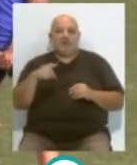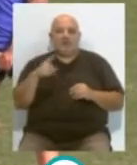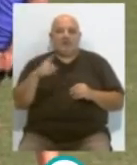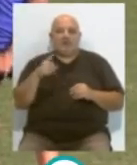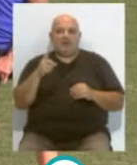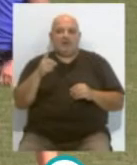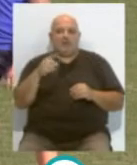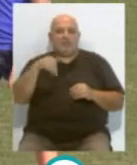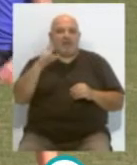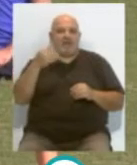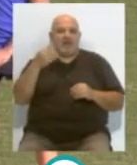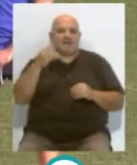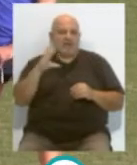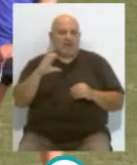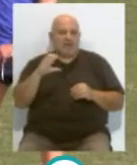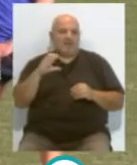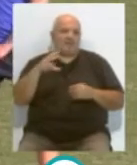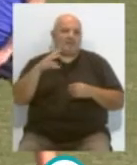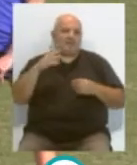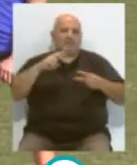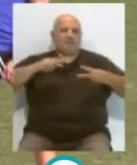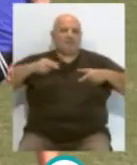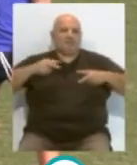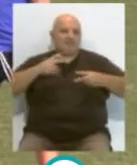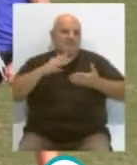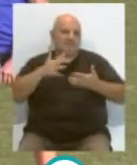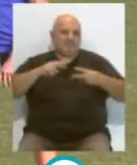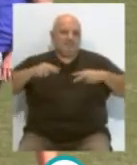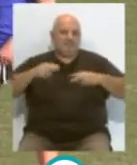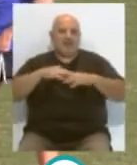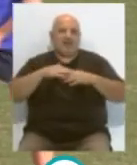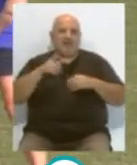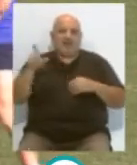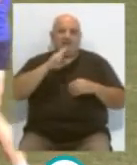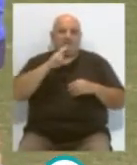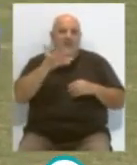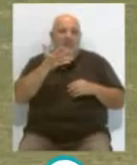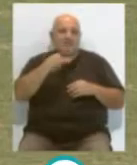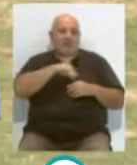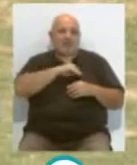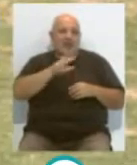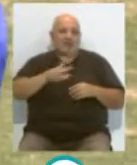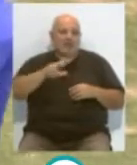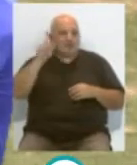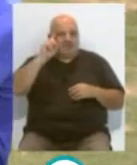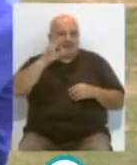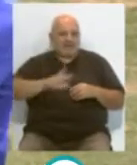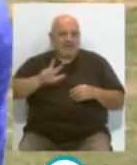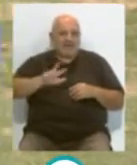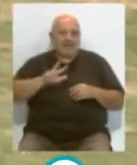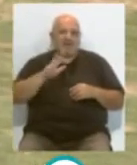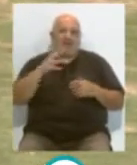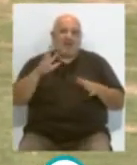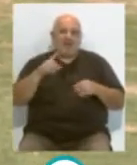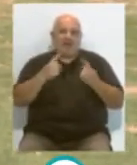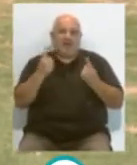también Malvasi como intérprete, ¿no? O sea, con que el armenio, no sé también si llegará, no sé si tendrá una